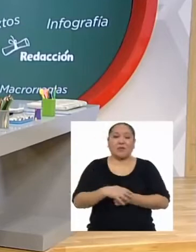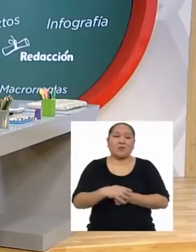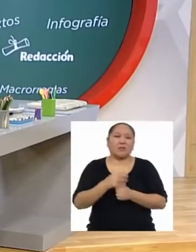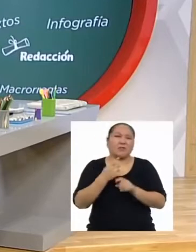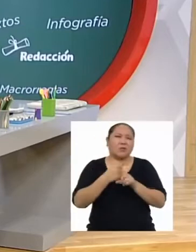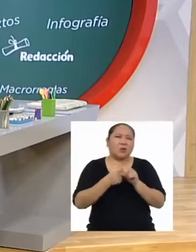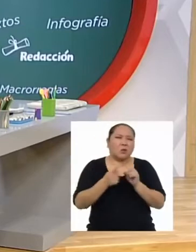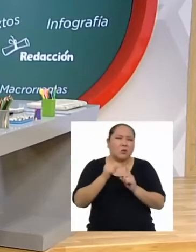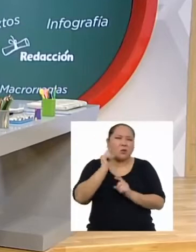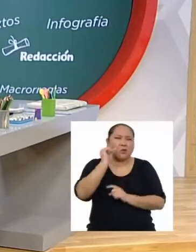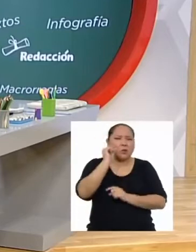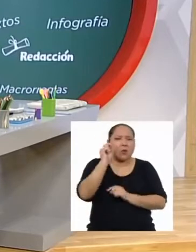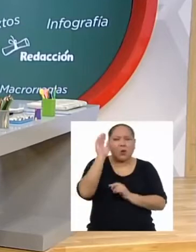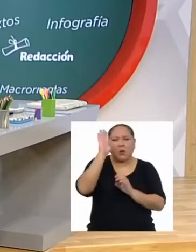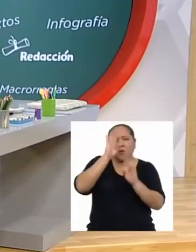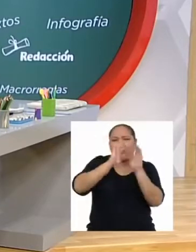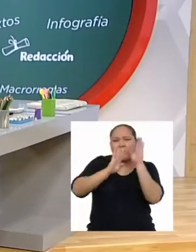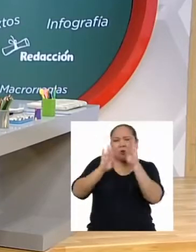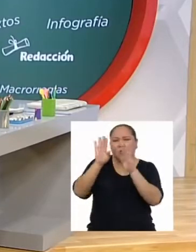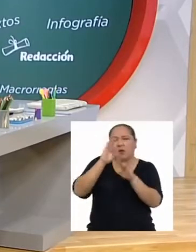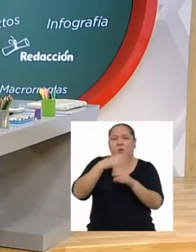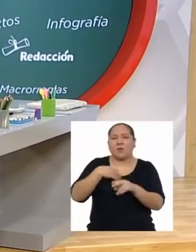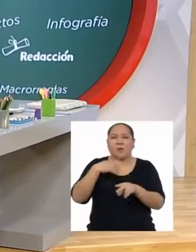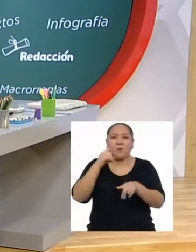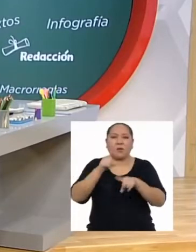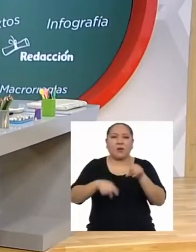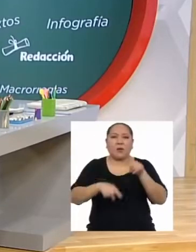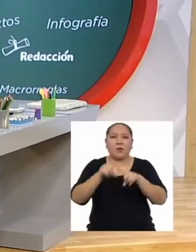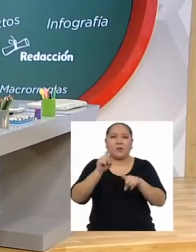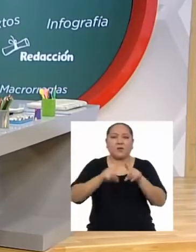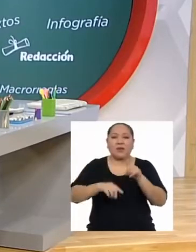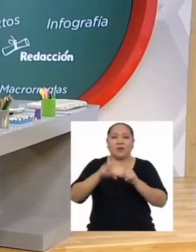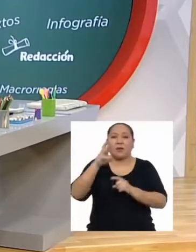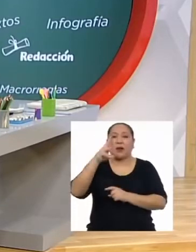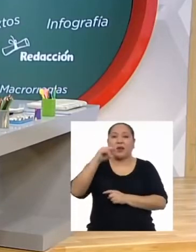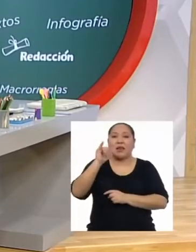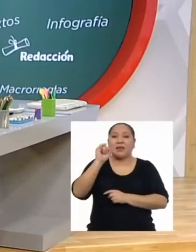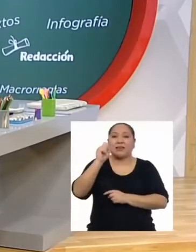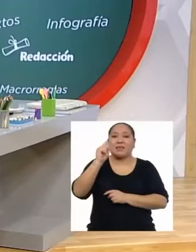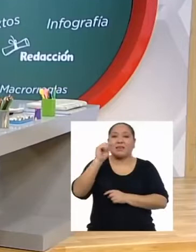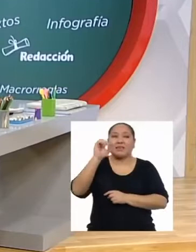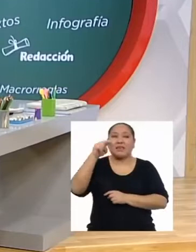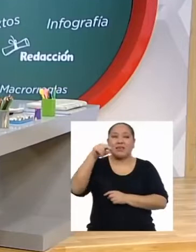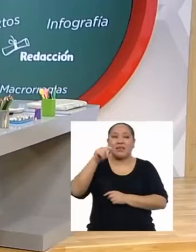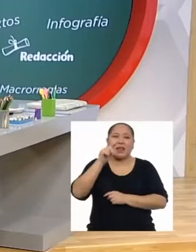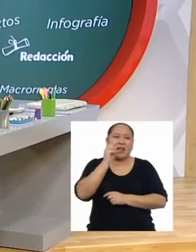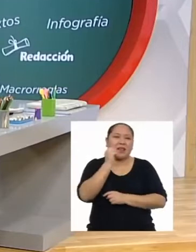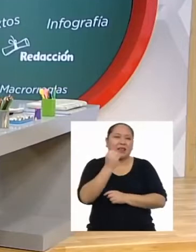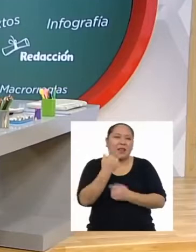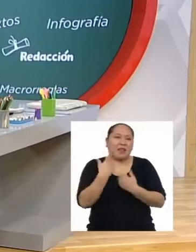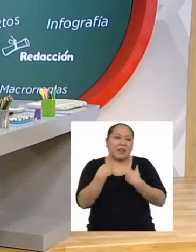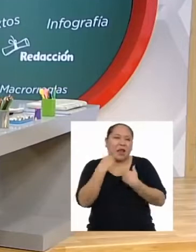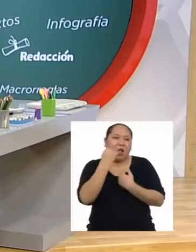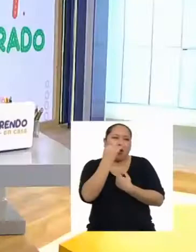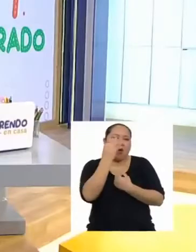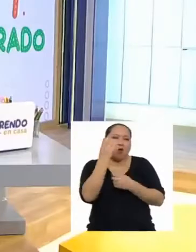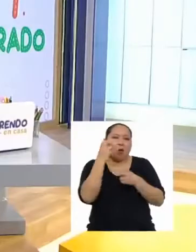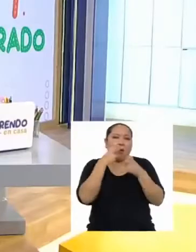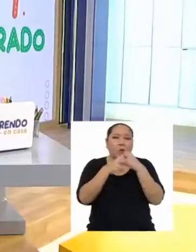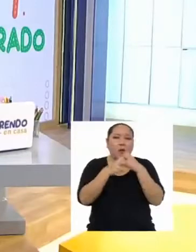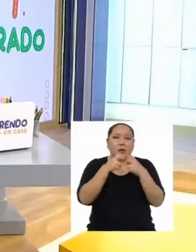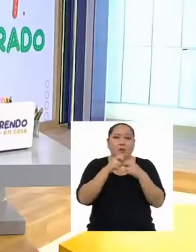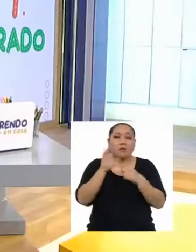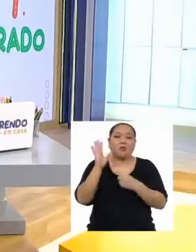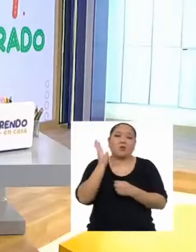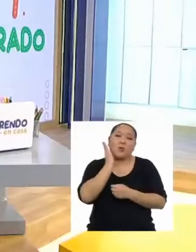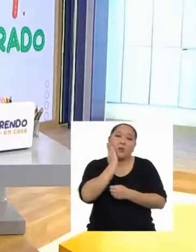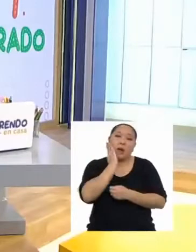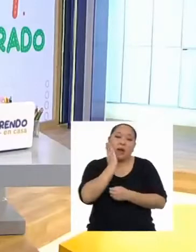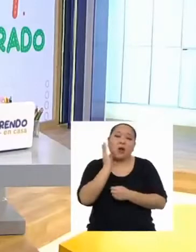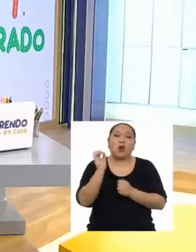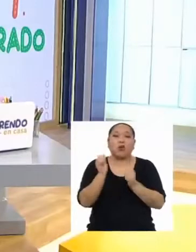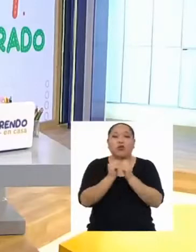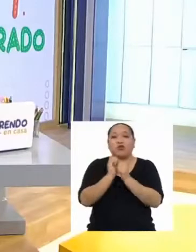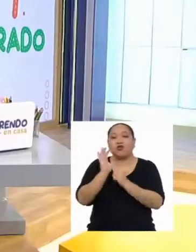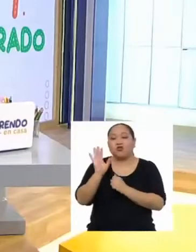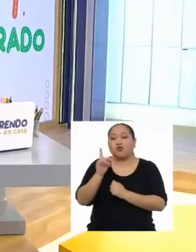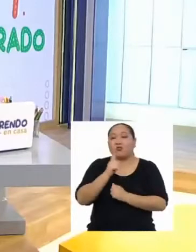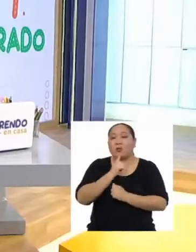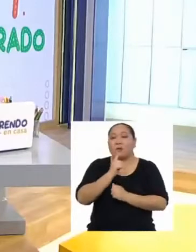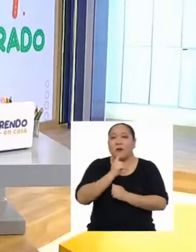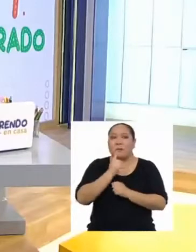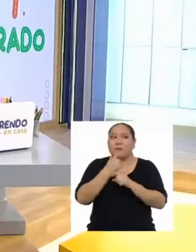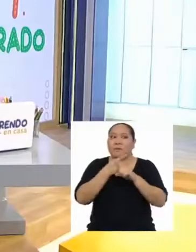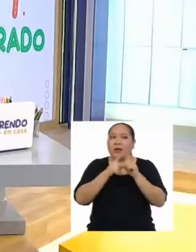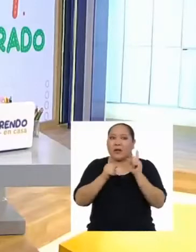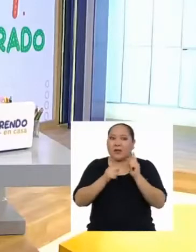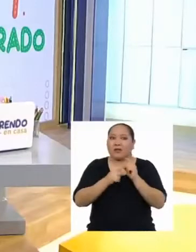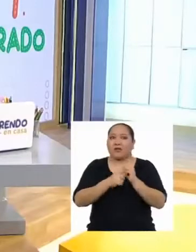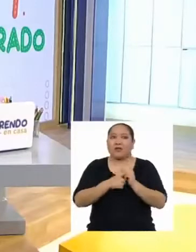preocupado por mi prima Cristina, que estuvo teniendo algunos conflictos con su mamá y papá. Felizmente, los textos que